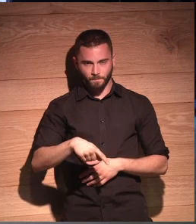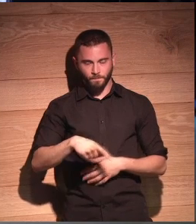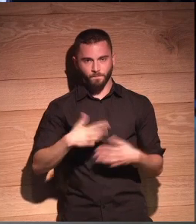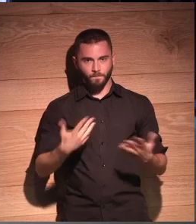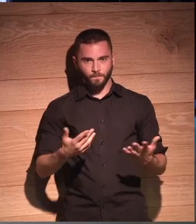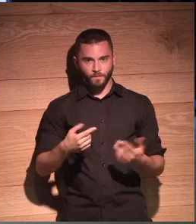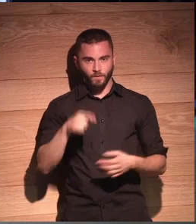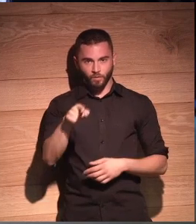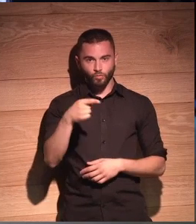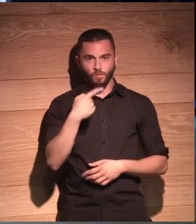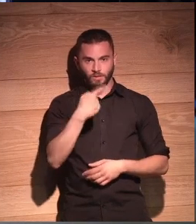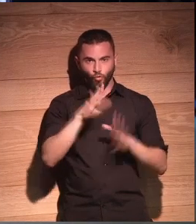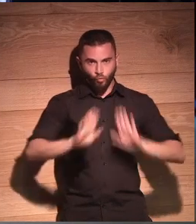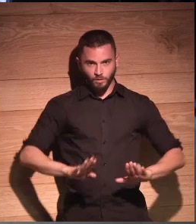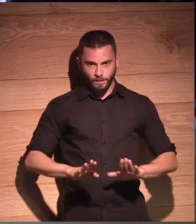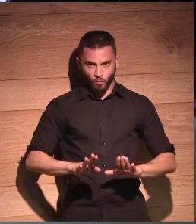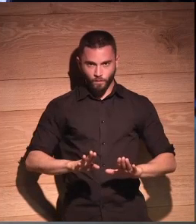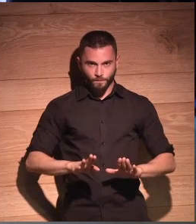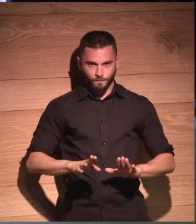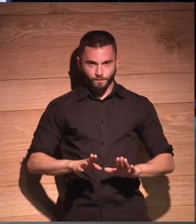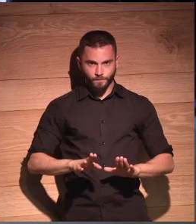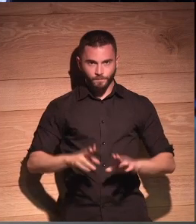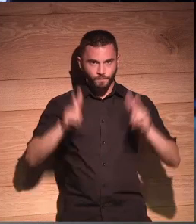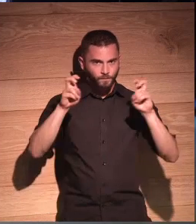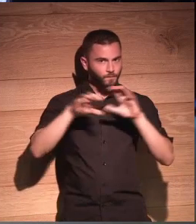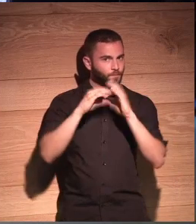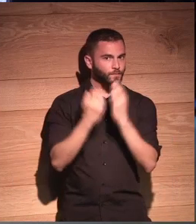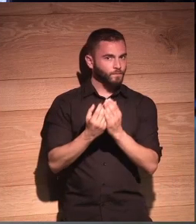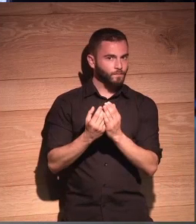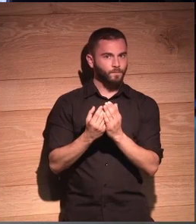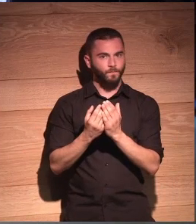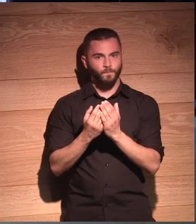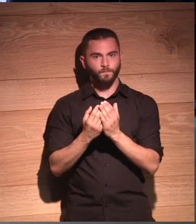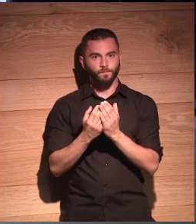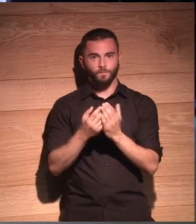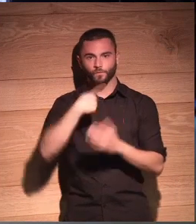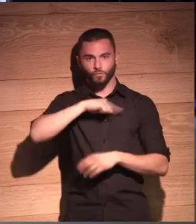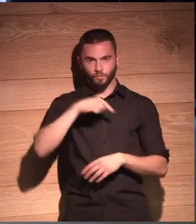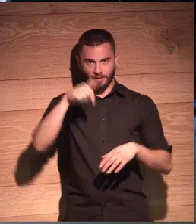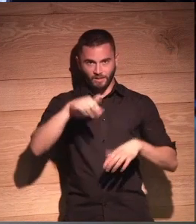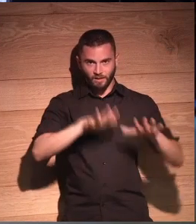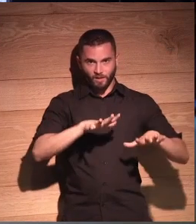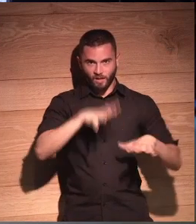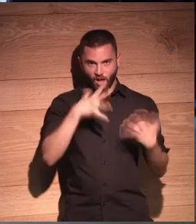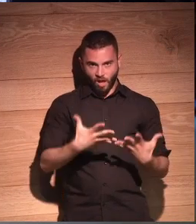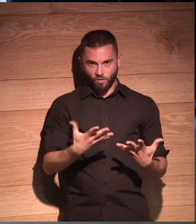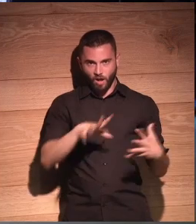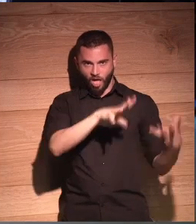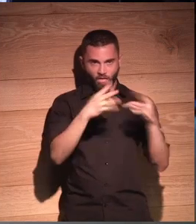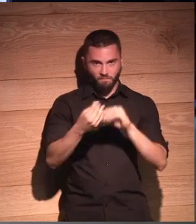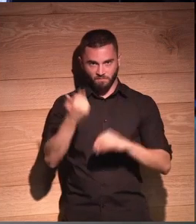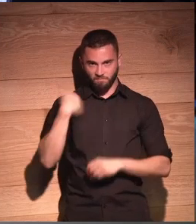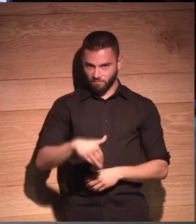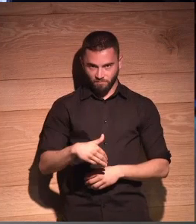Y esto último que has dicho de que tenemos un planeta, estamos en este planeta y nos hemos adaptado a este planeta